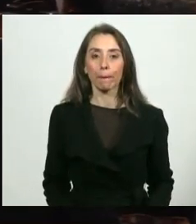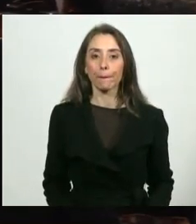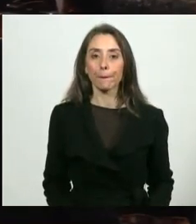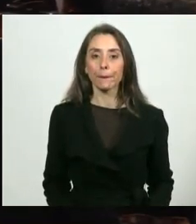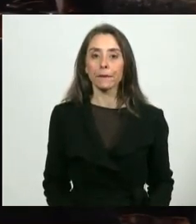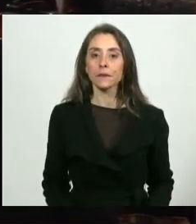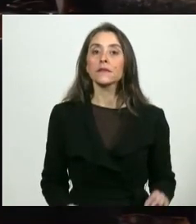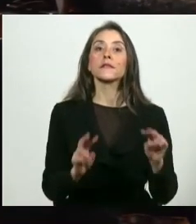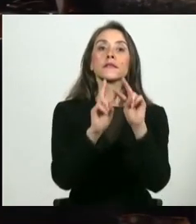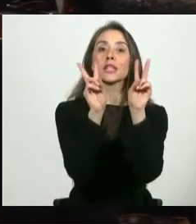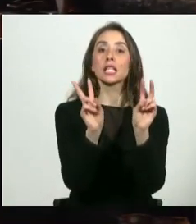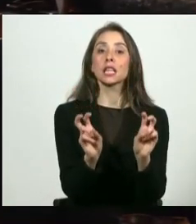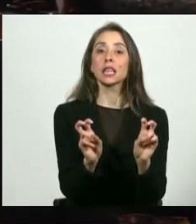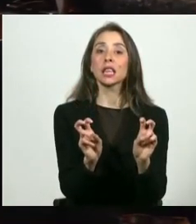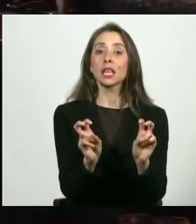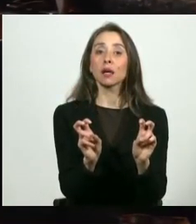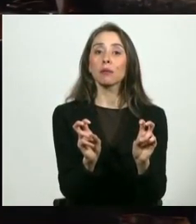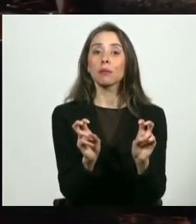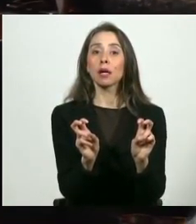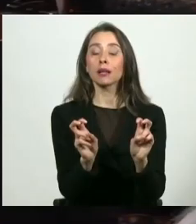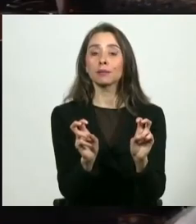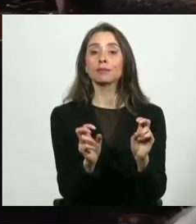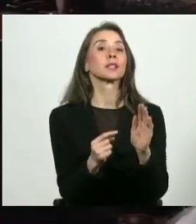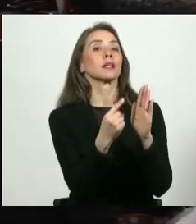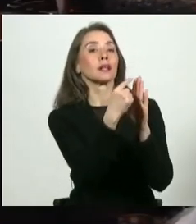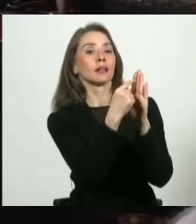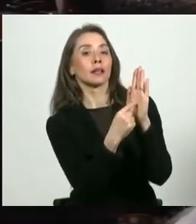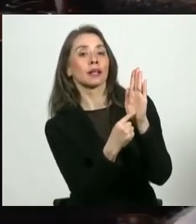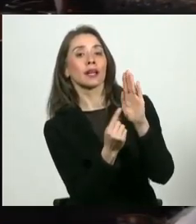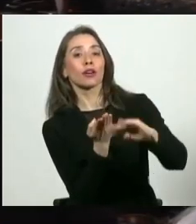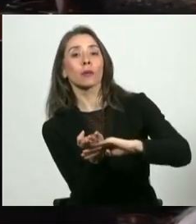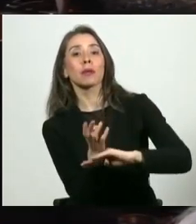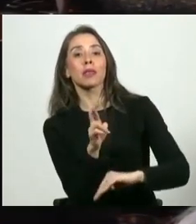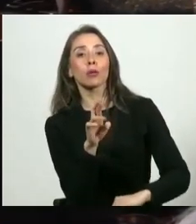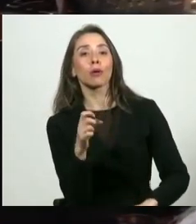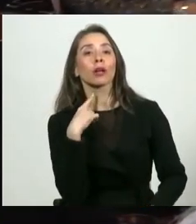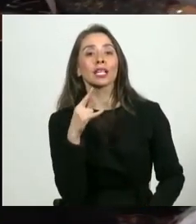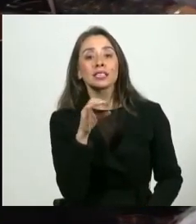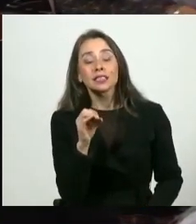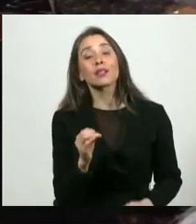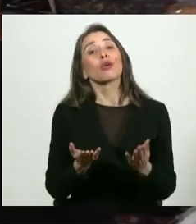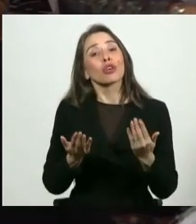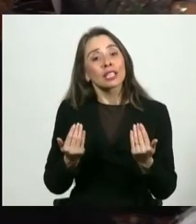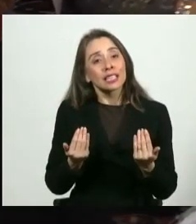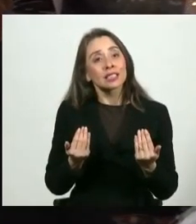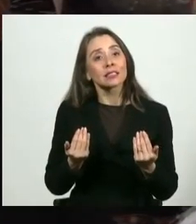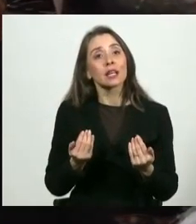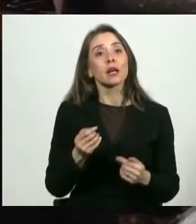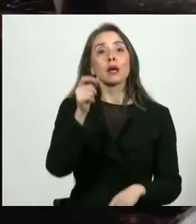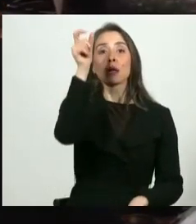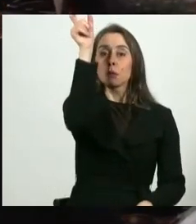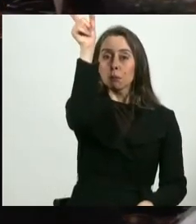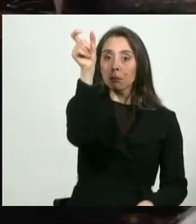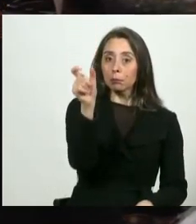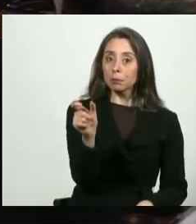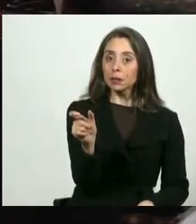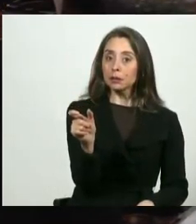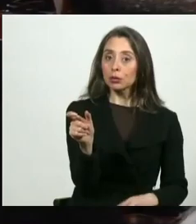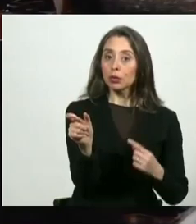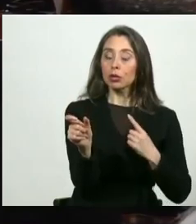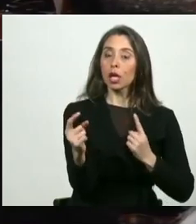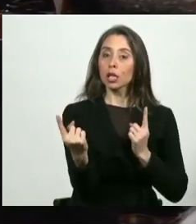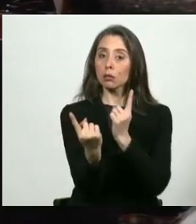Con respecto al tema, efectivamente, los requisitos, también es necesario considerar a los sujetos con los cuales nosotros